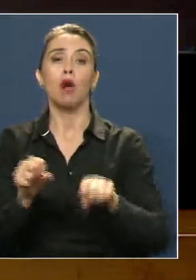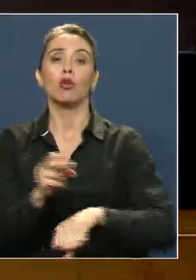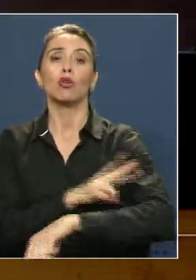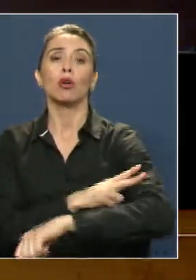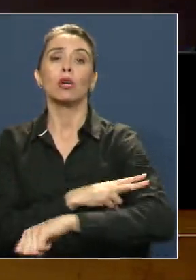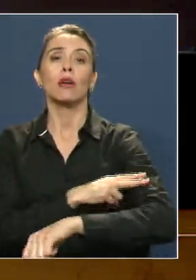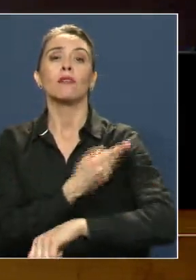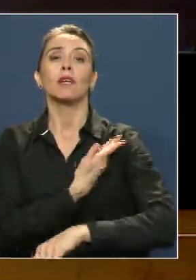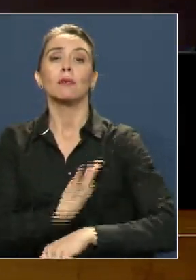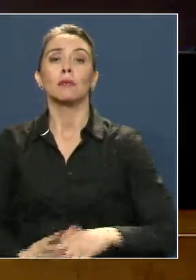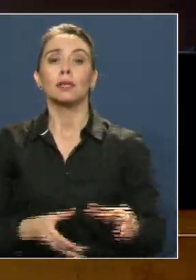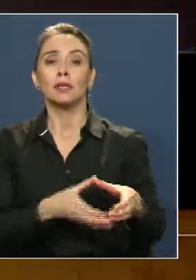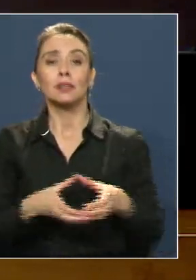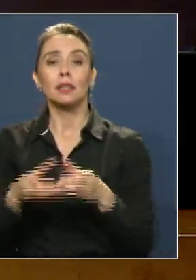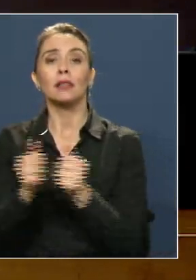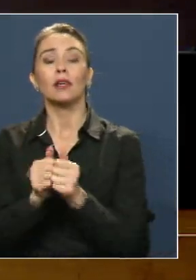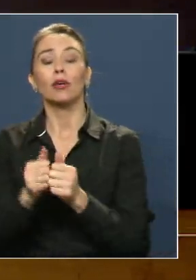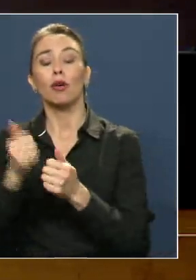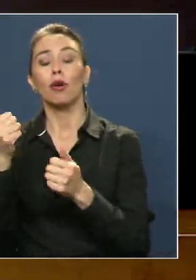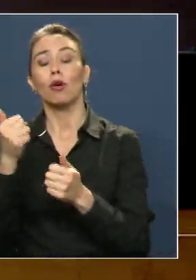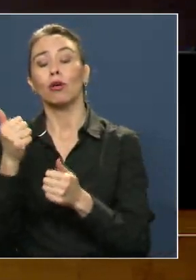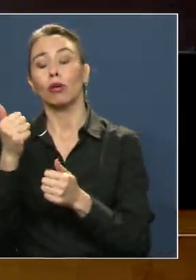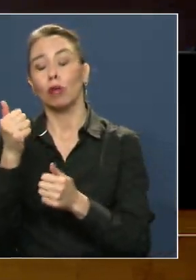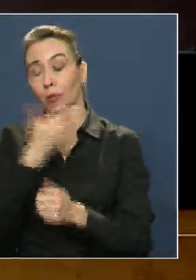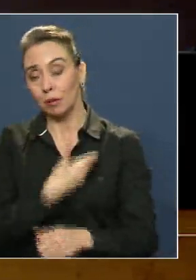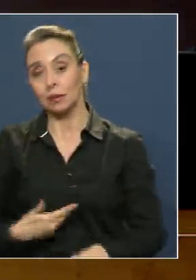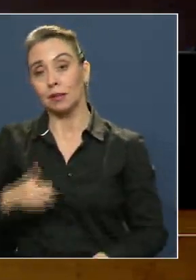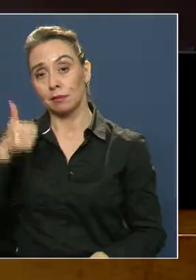Diputado Alinco, diputado Barro, sobre el punto.